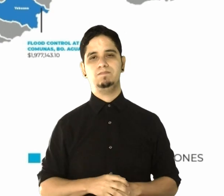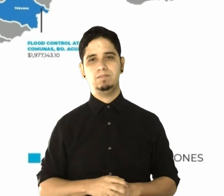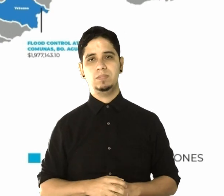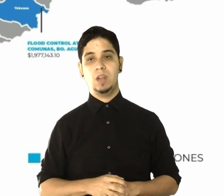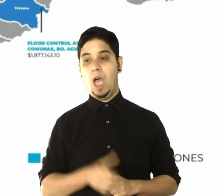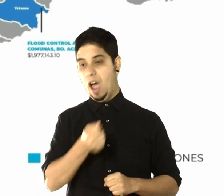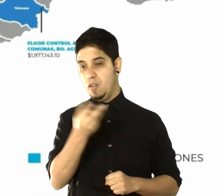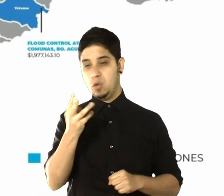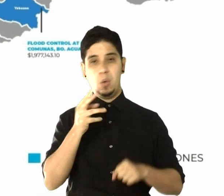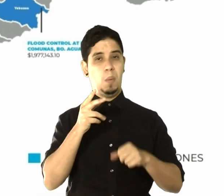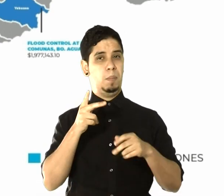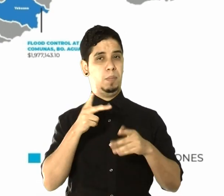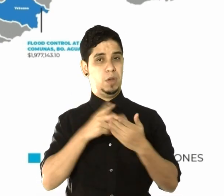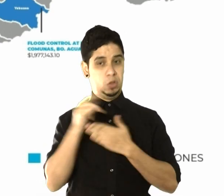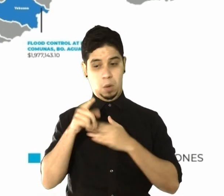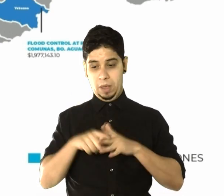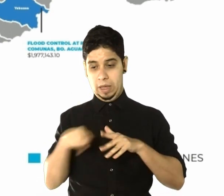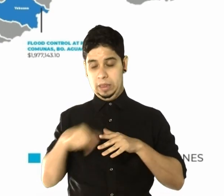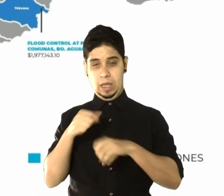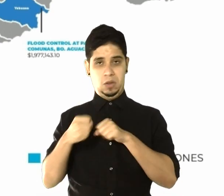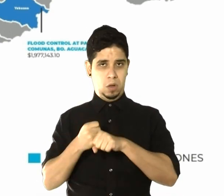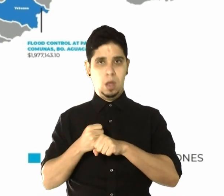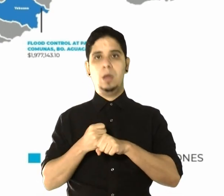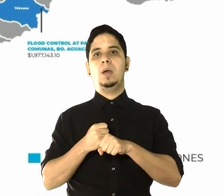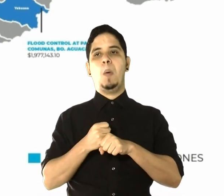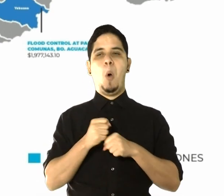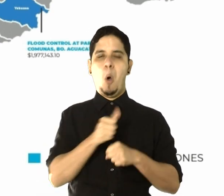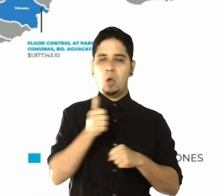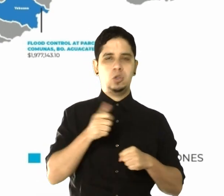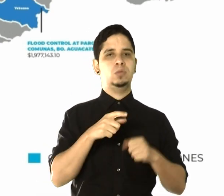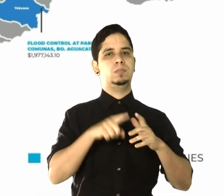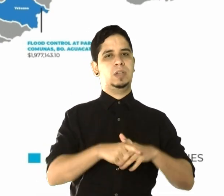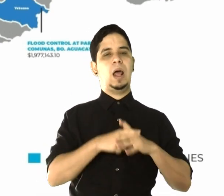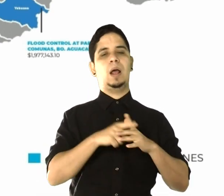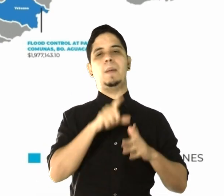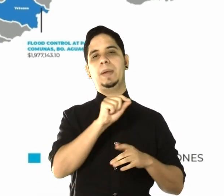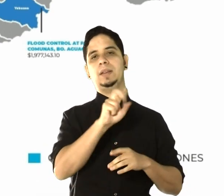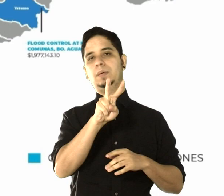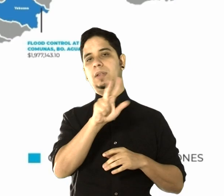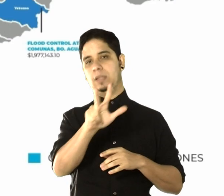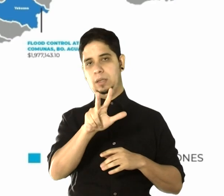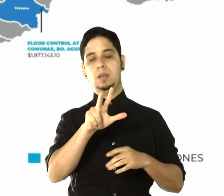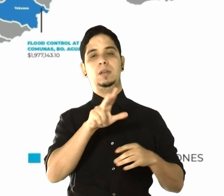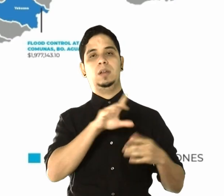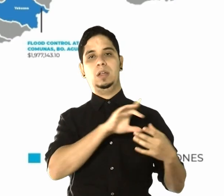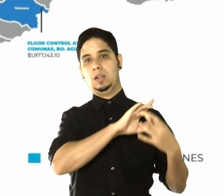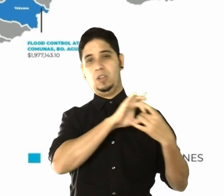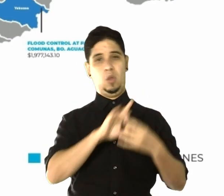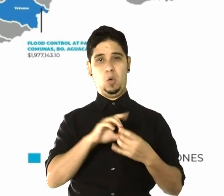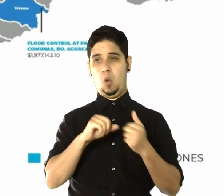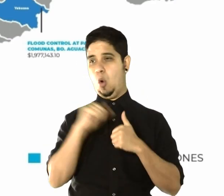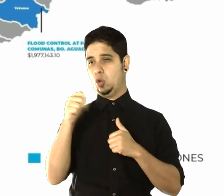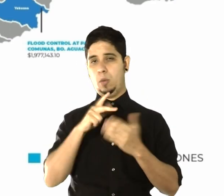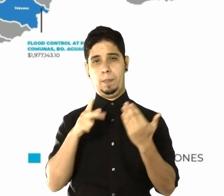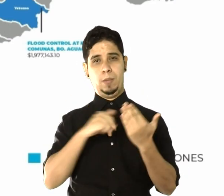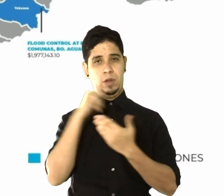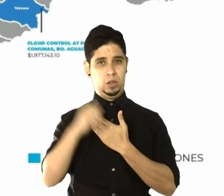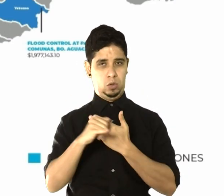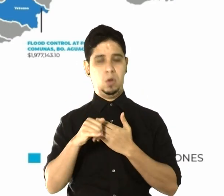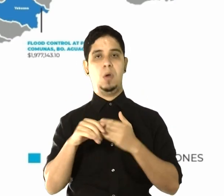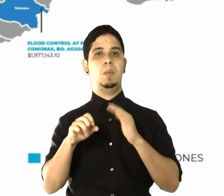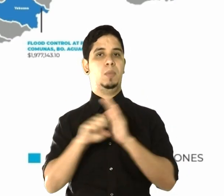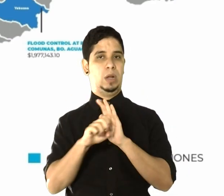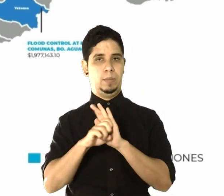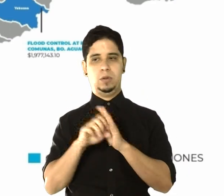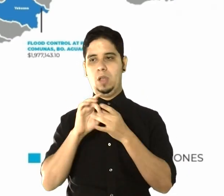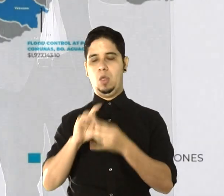año, muchos de ellos comenzarán construcción a partir del año que viene, que coincide con los otros proyectos de reconstrucción que tienen que ver con los